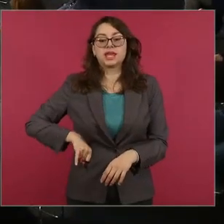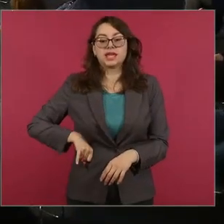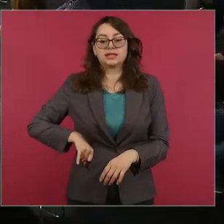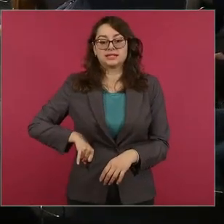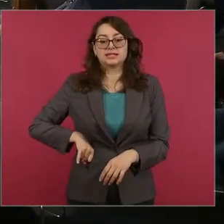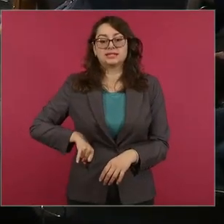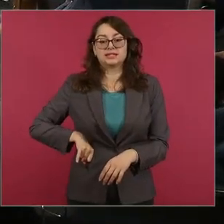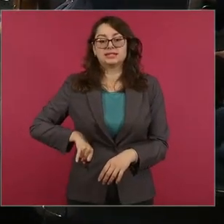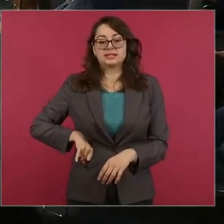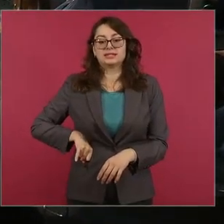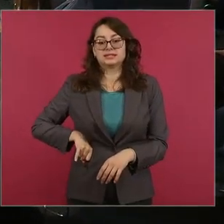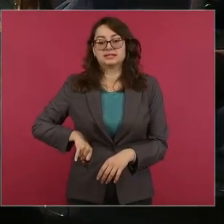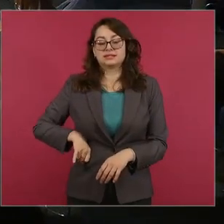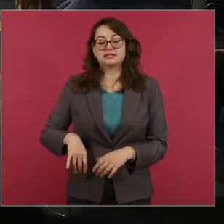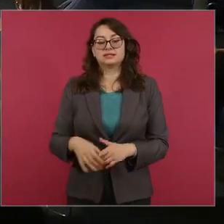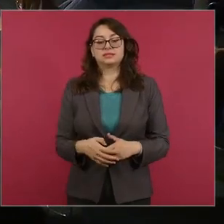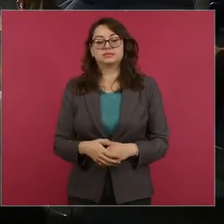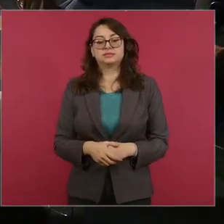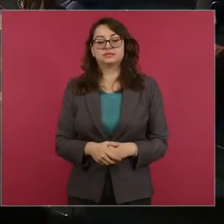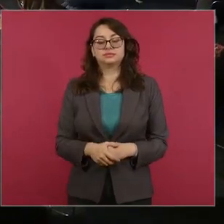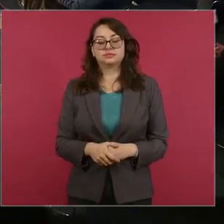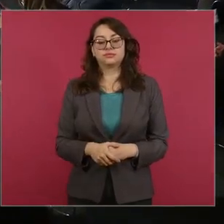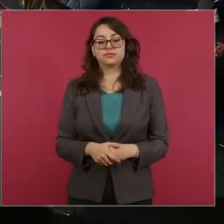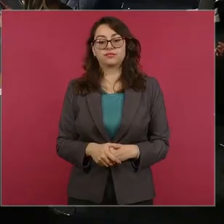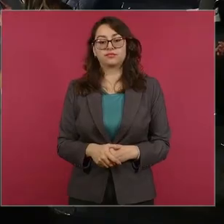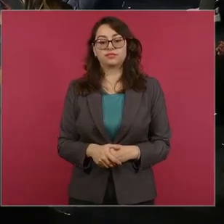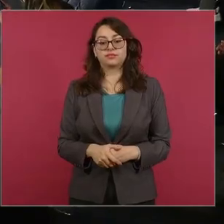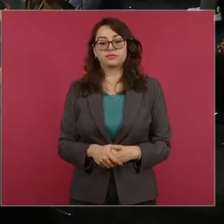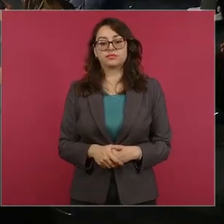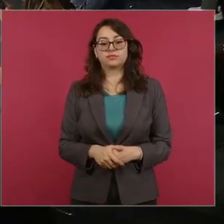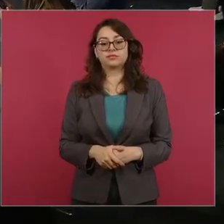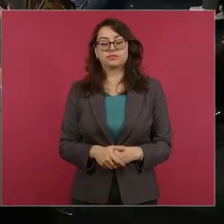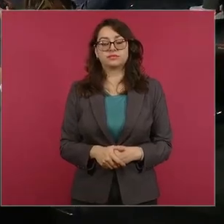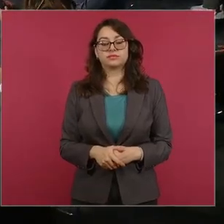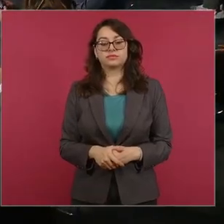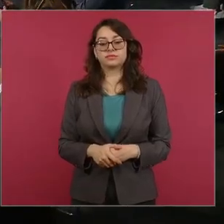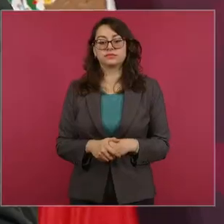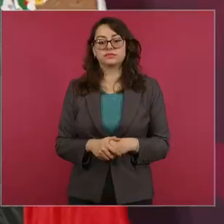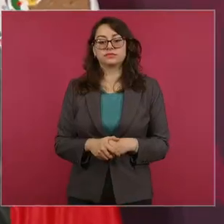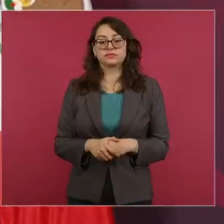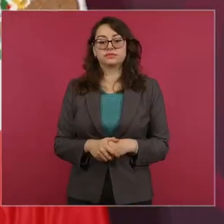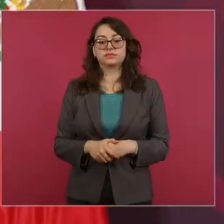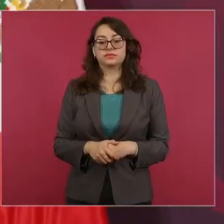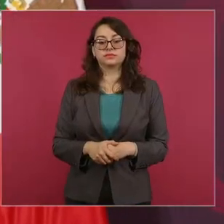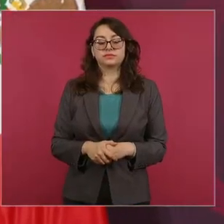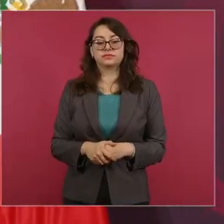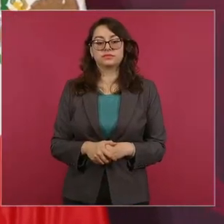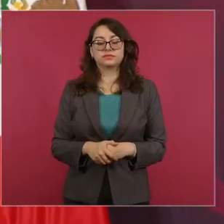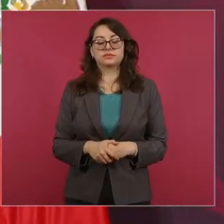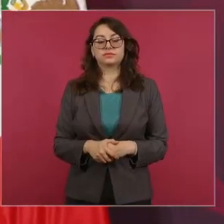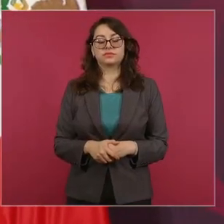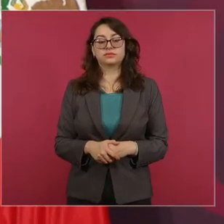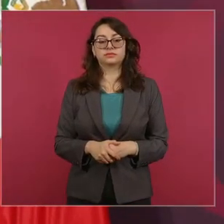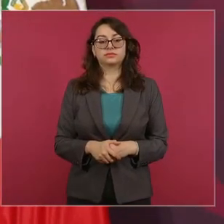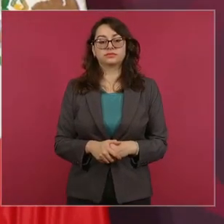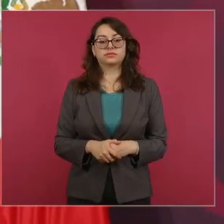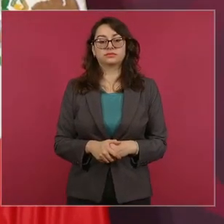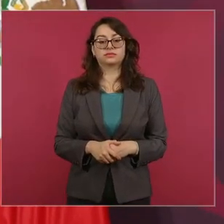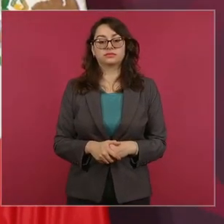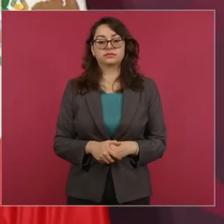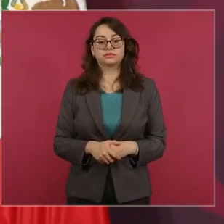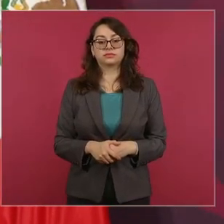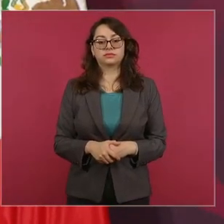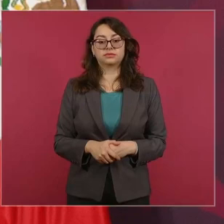¿Qué podía interesarle a